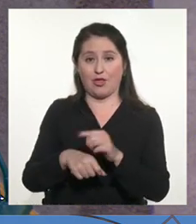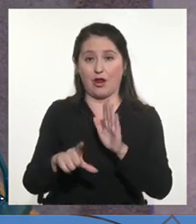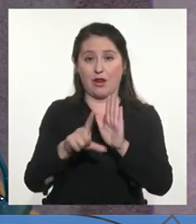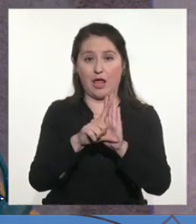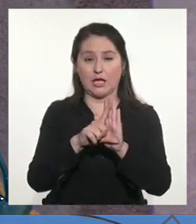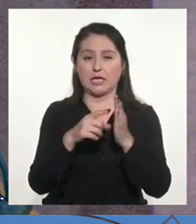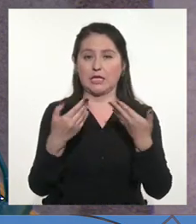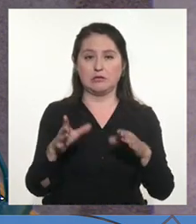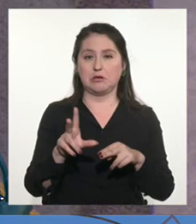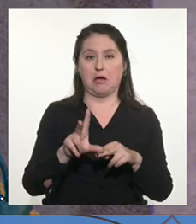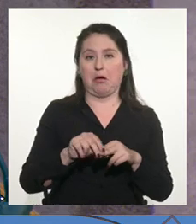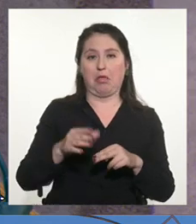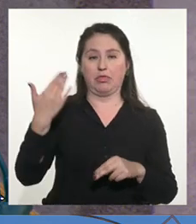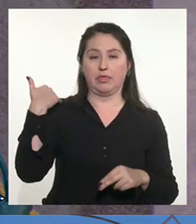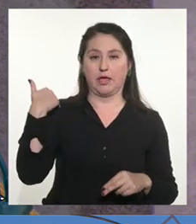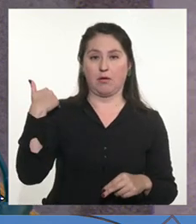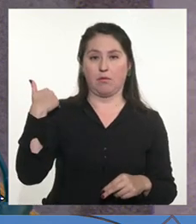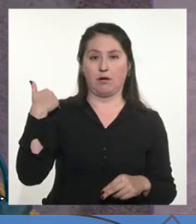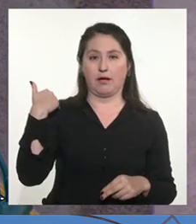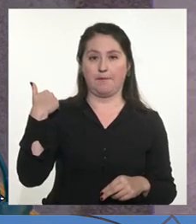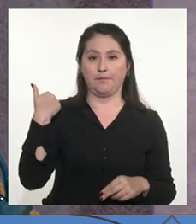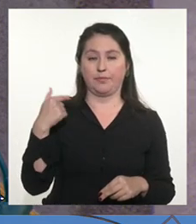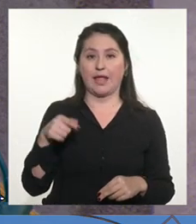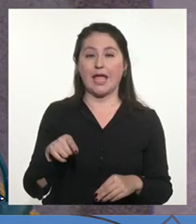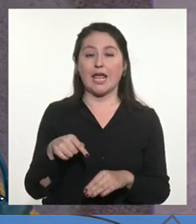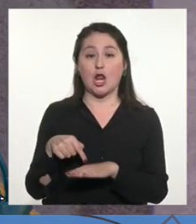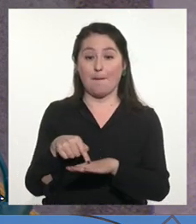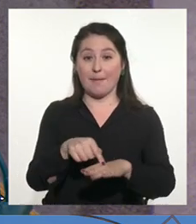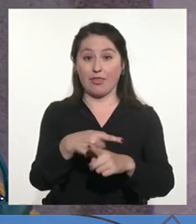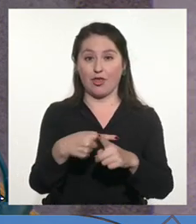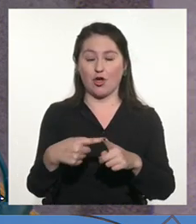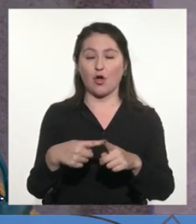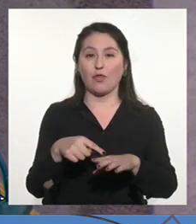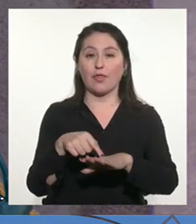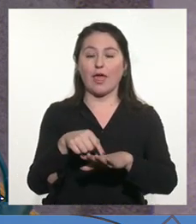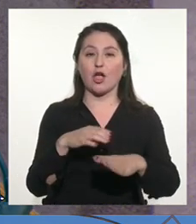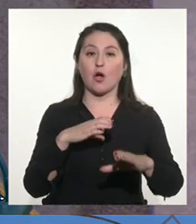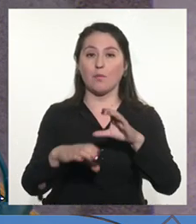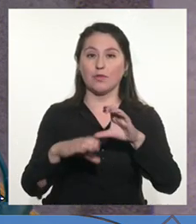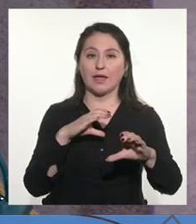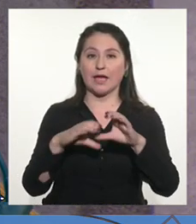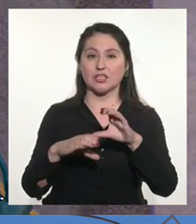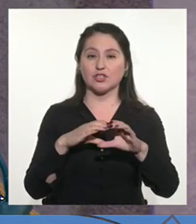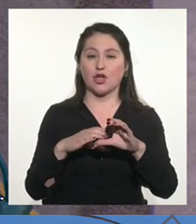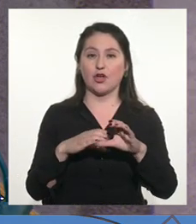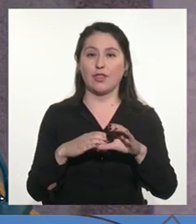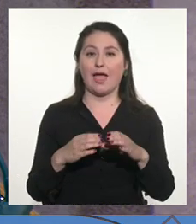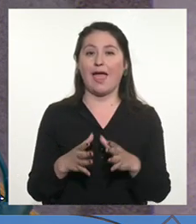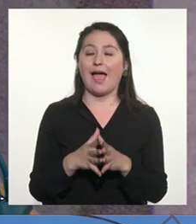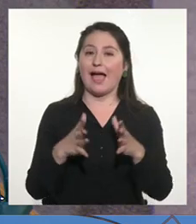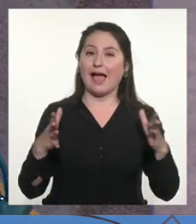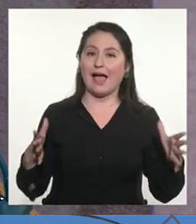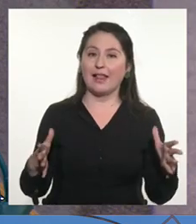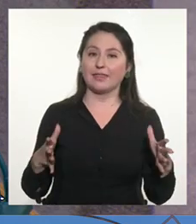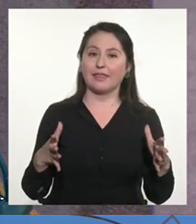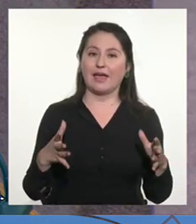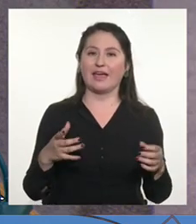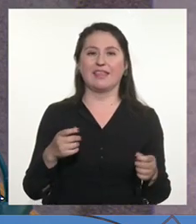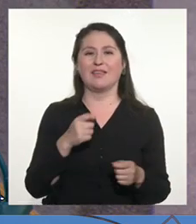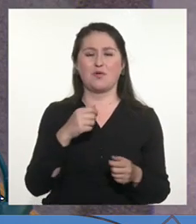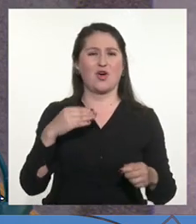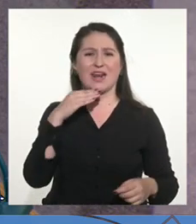obsoleta y le pusimos a los medios comunicación para los temas de alta definición y la televisión digital una camisa de fuerza